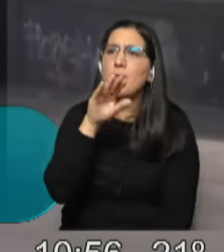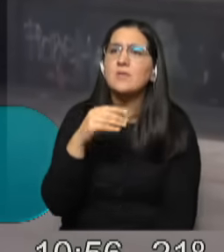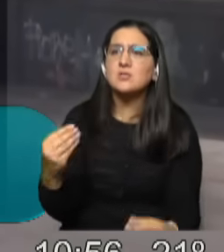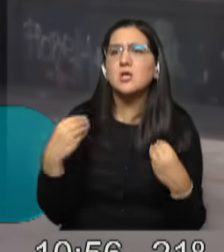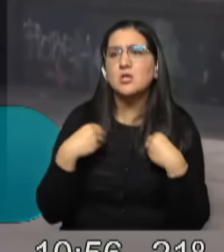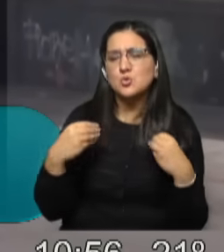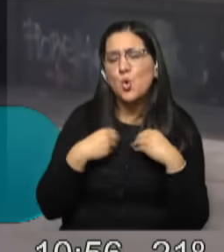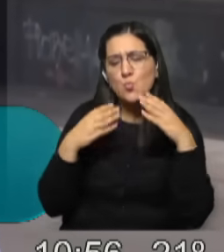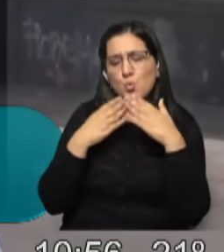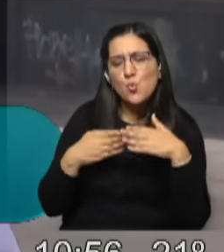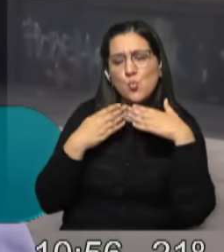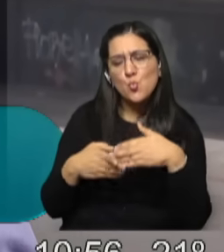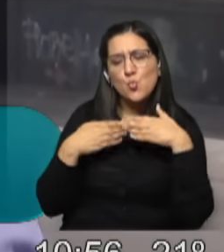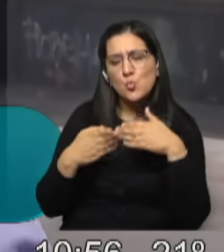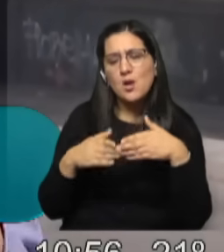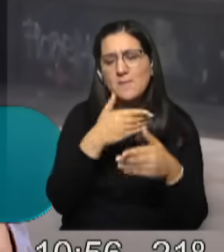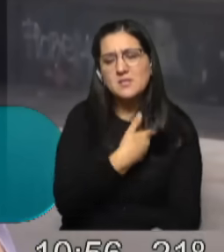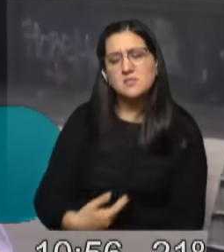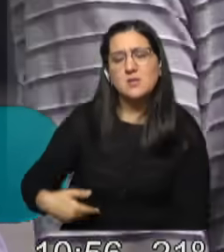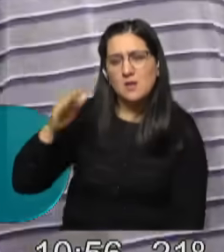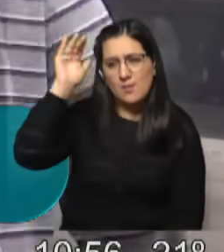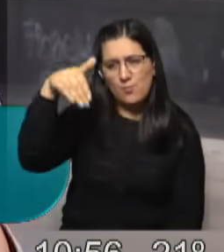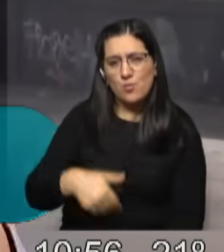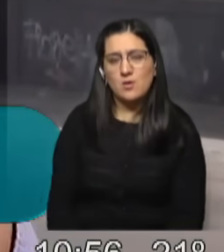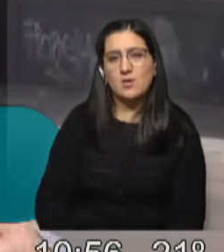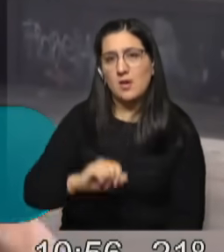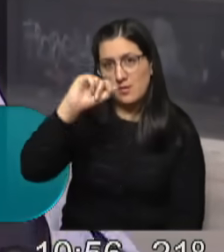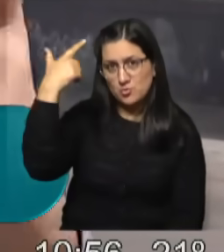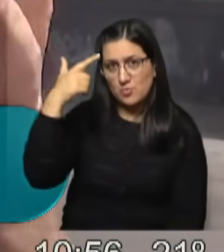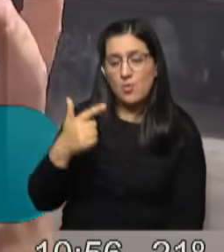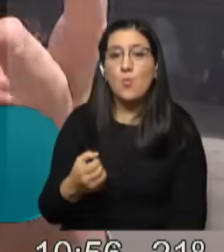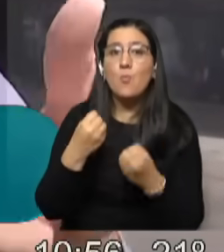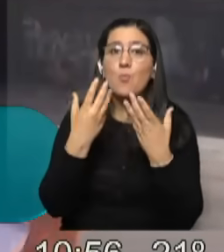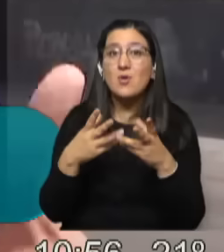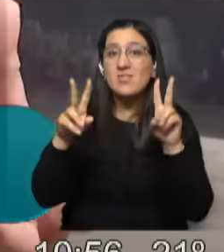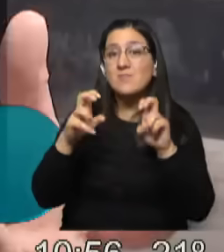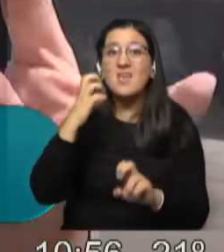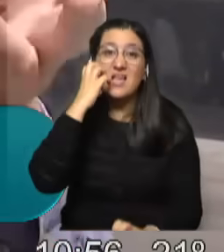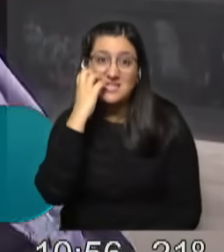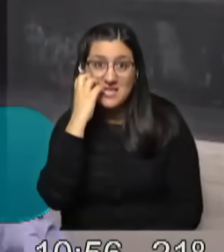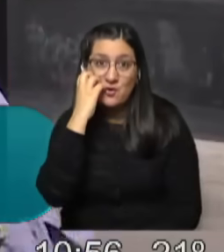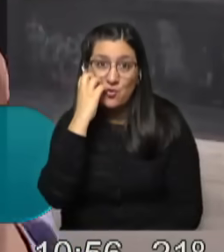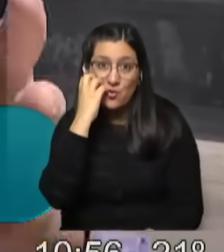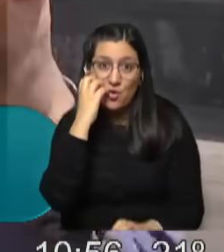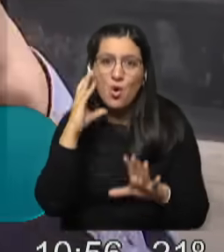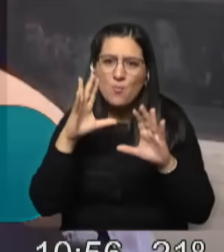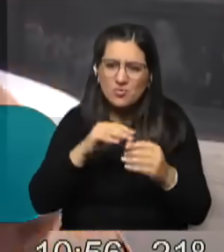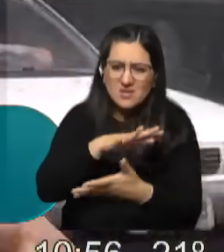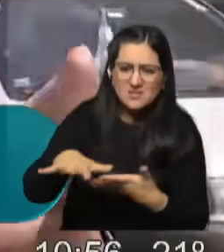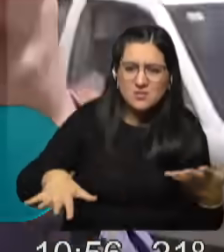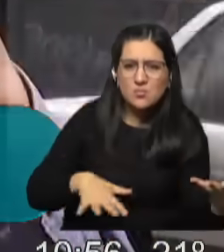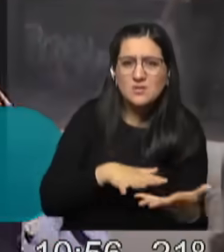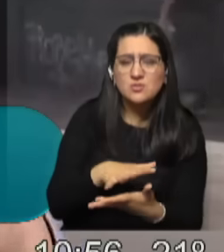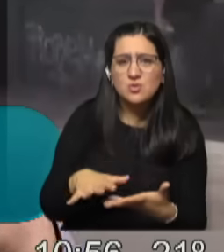de hacerle preguntas a el actual presidente de la República, Luis Lacalle Pou, por el caso Astesiano. O sea, por todo aquello que